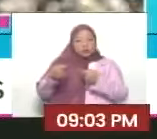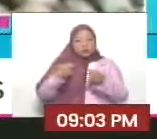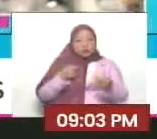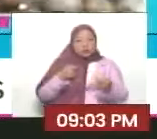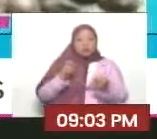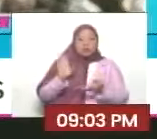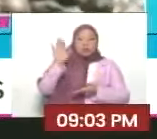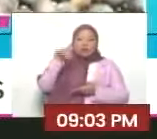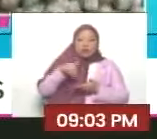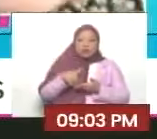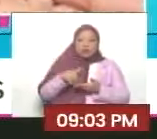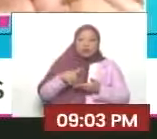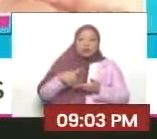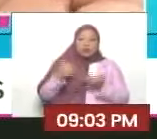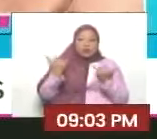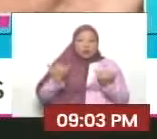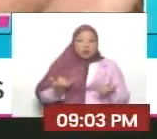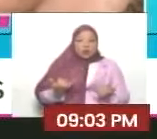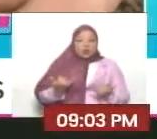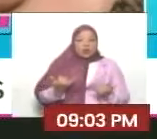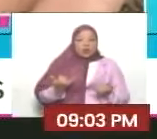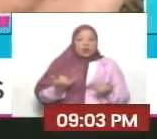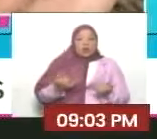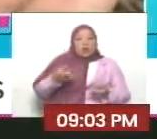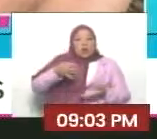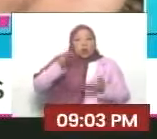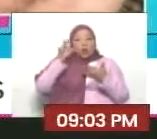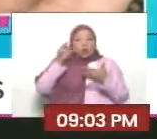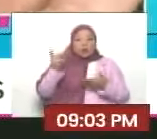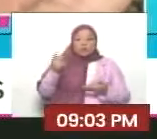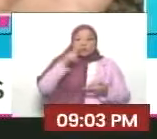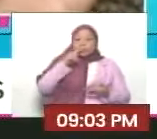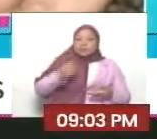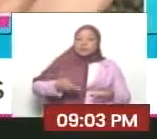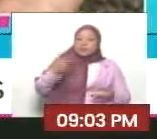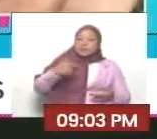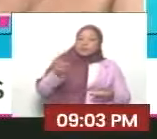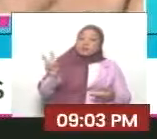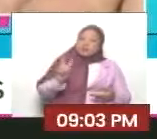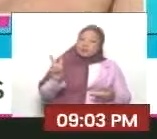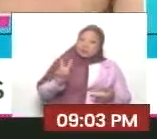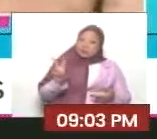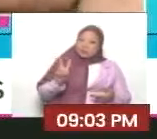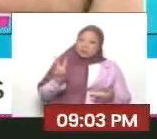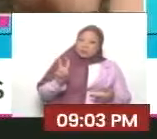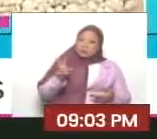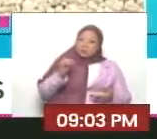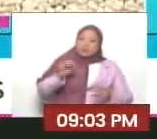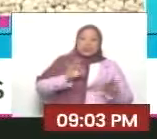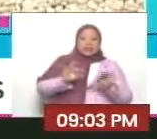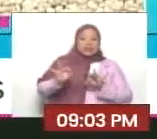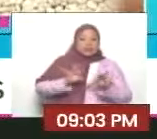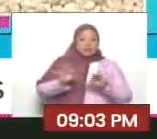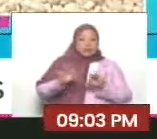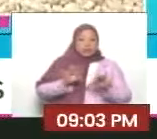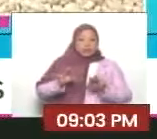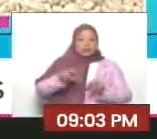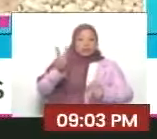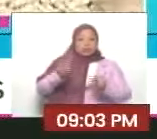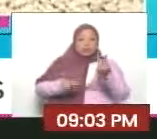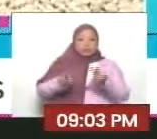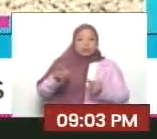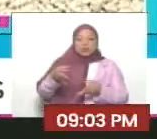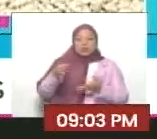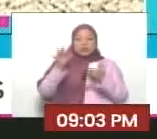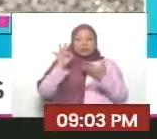y Miranda ahora se dispara con café de la más alta calidad nacional y tenemos que prepararnos para exportar